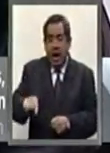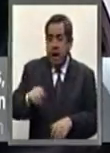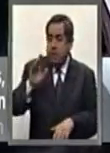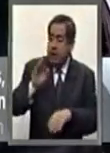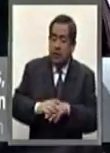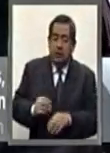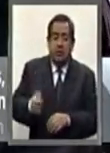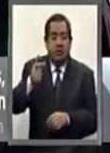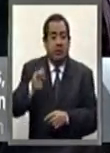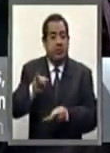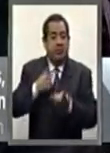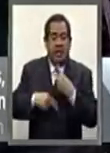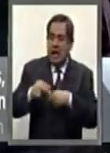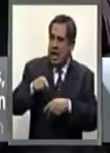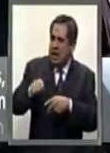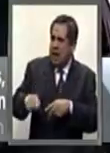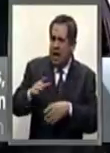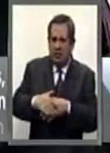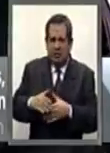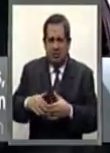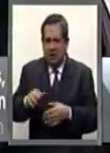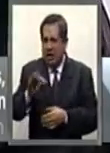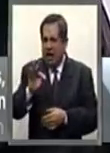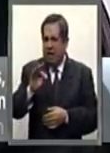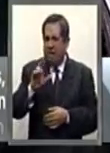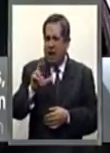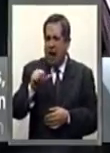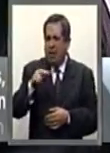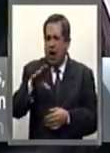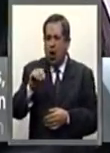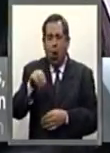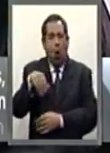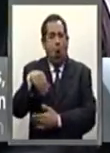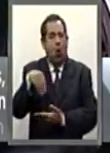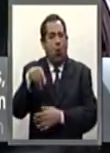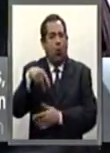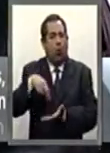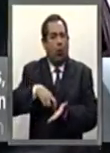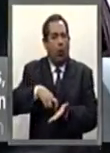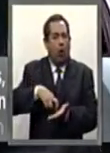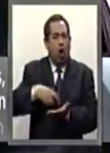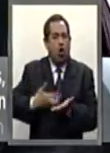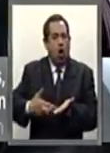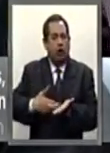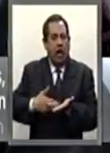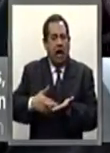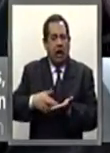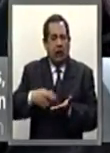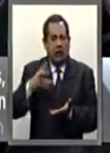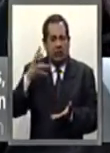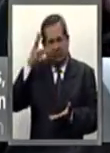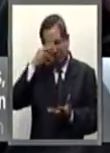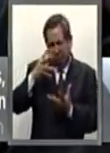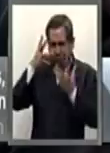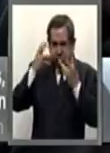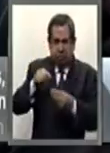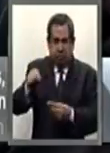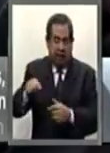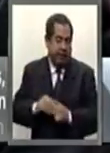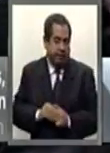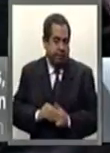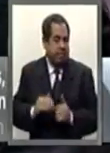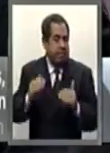principal zona de anidación del flamenco rosa a nivel nacional. En San Felipe, destaca que en